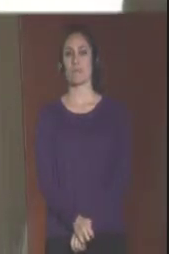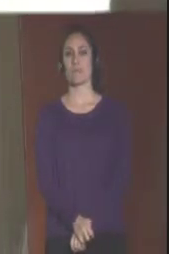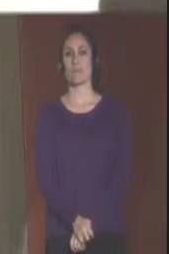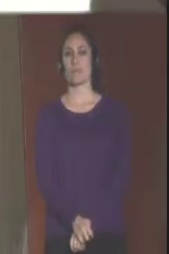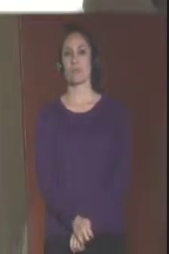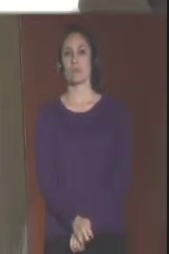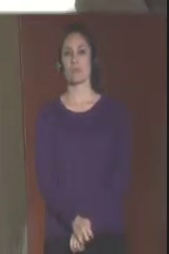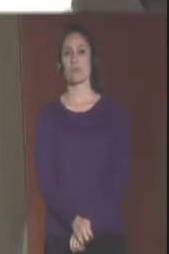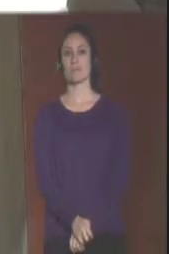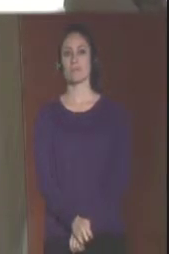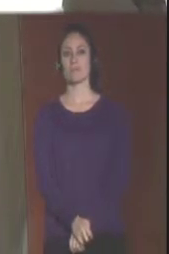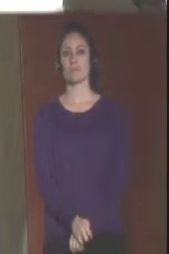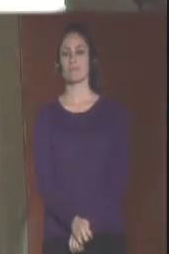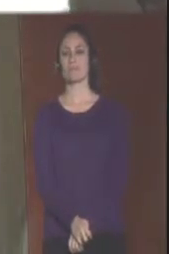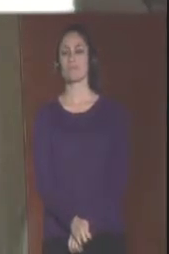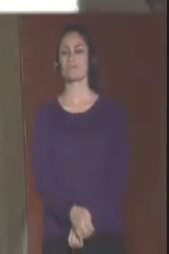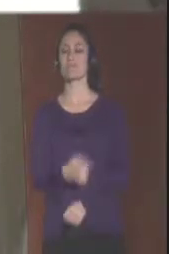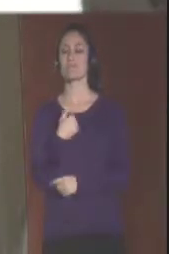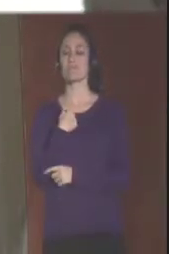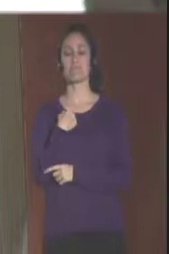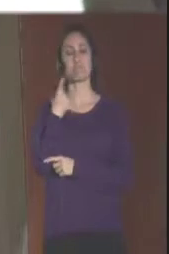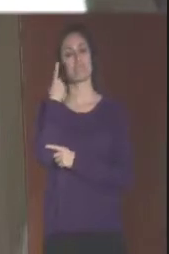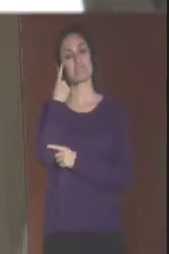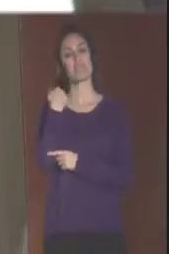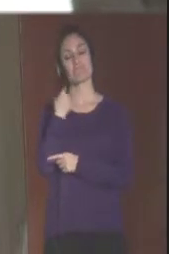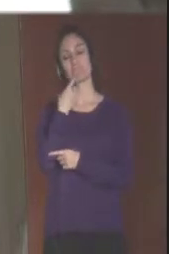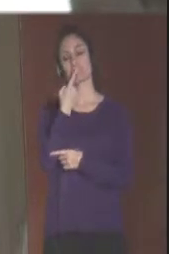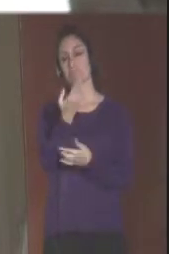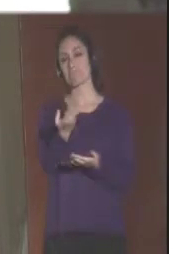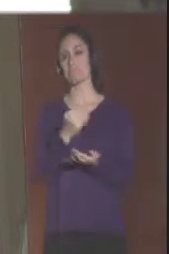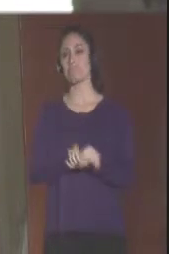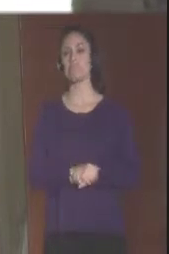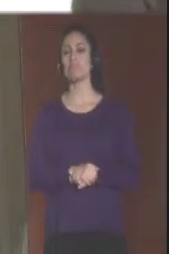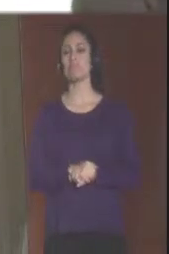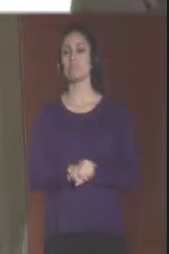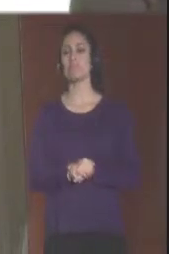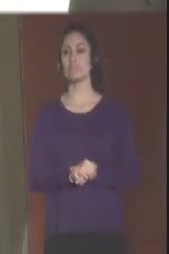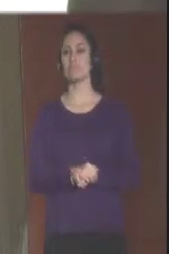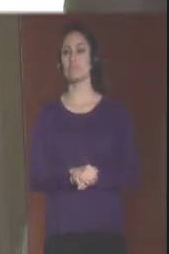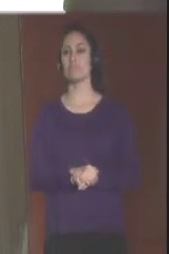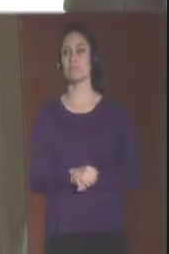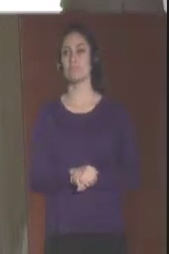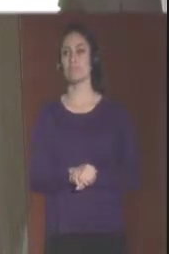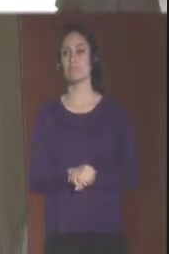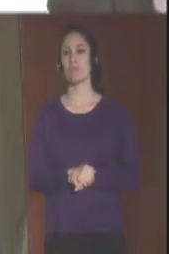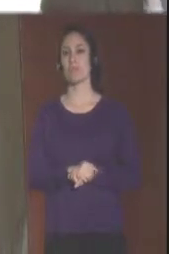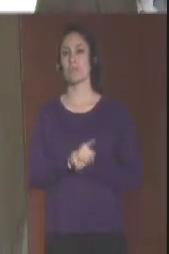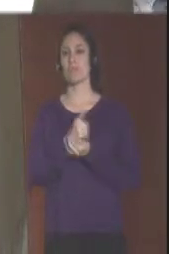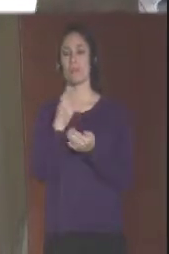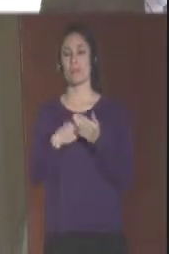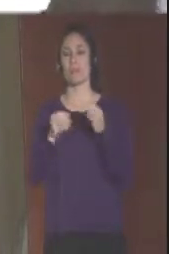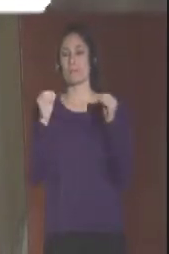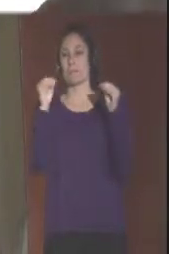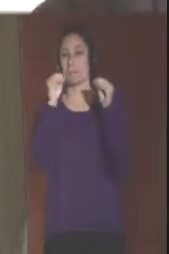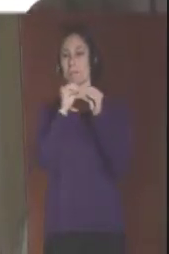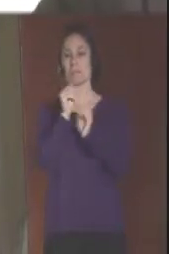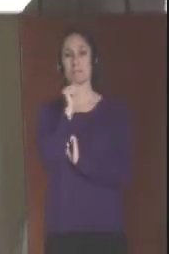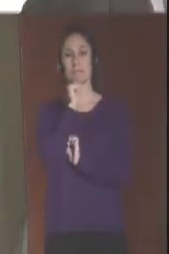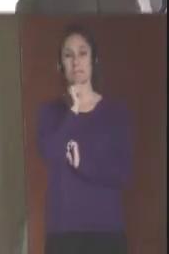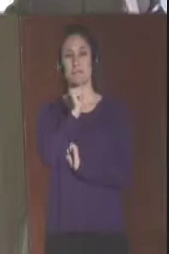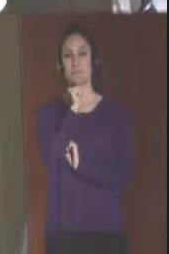Sí, yo diría realmente que lo que más